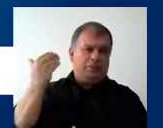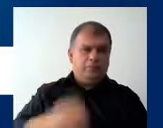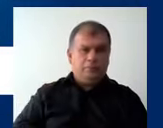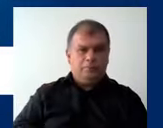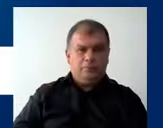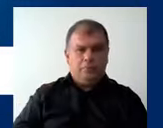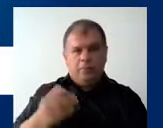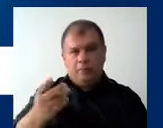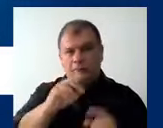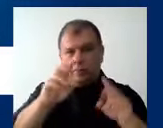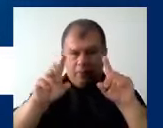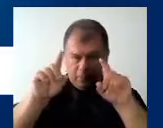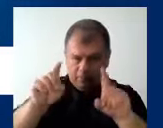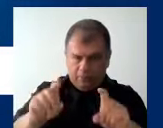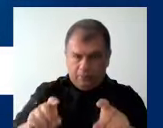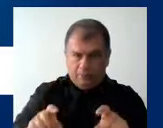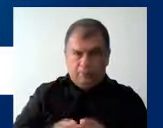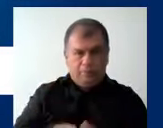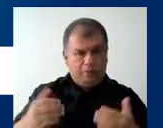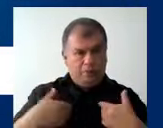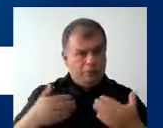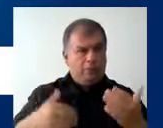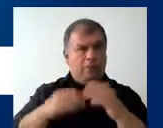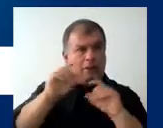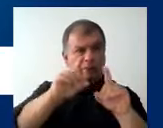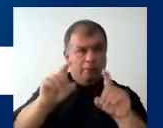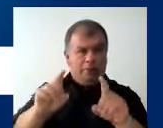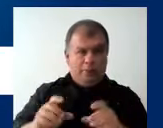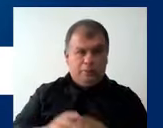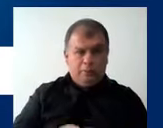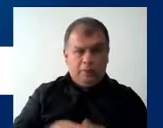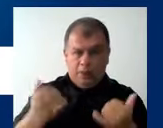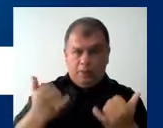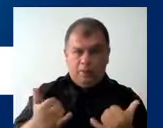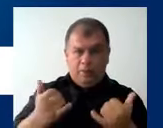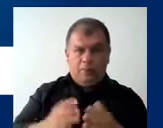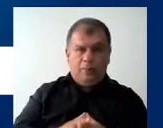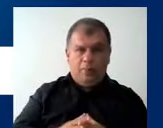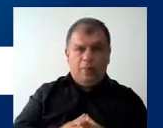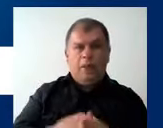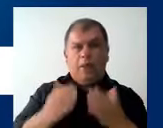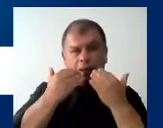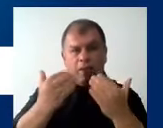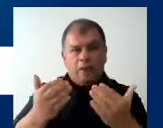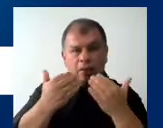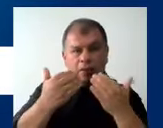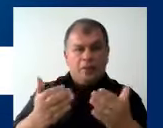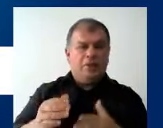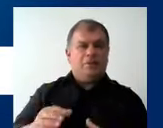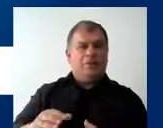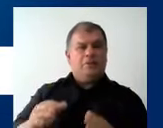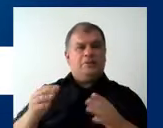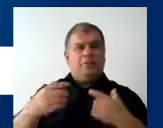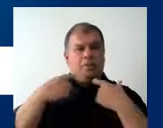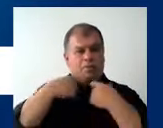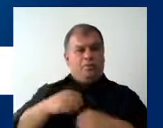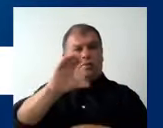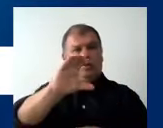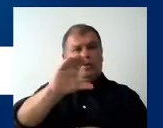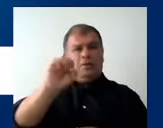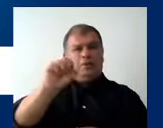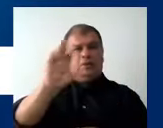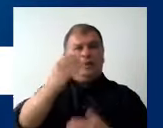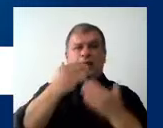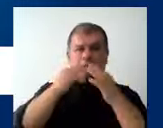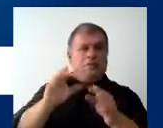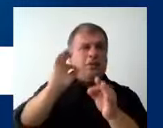Bueno, estamos viendo si tenemos más preguntas. No tenemos más preguntas el día de hoy. Muchas gracias, doctor César, y muchas gracias al